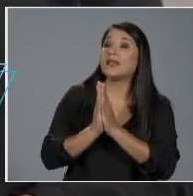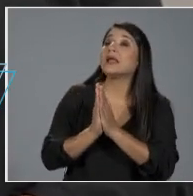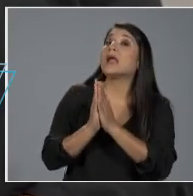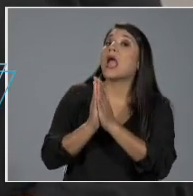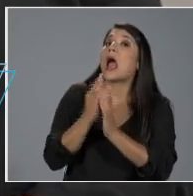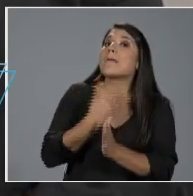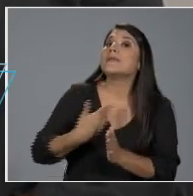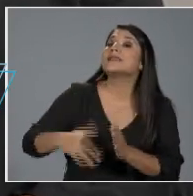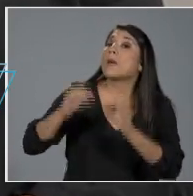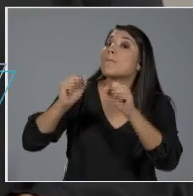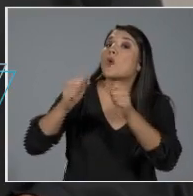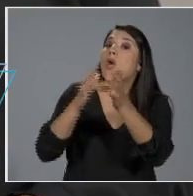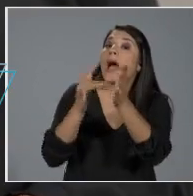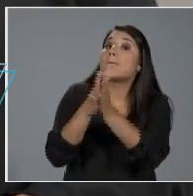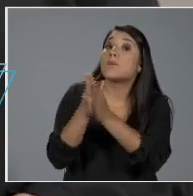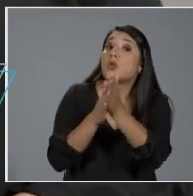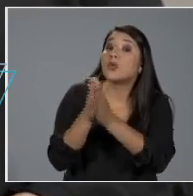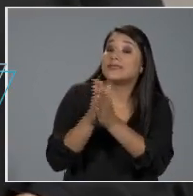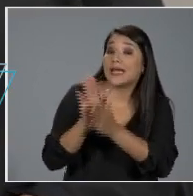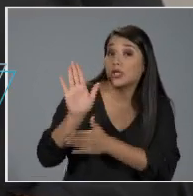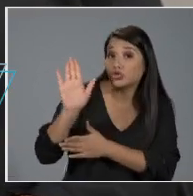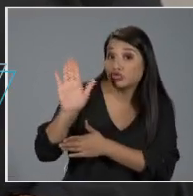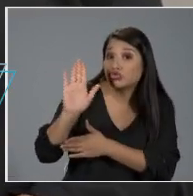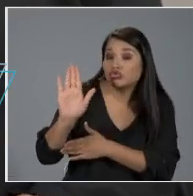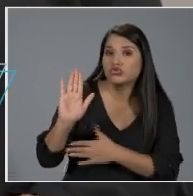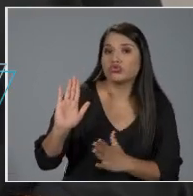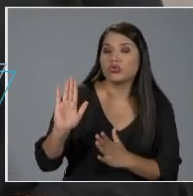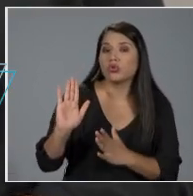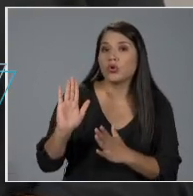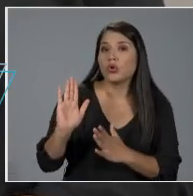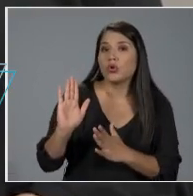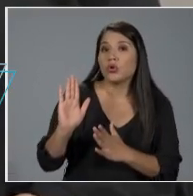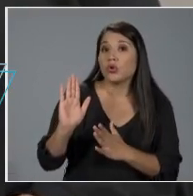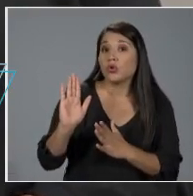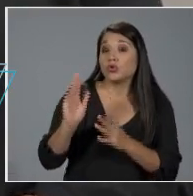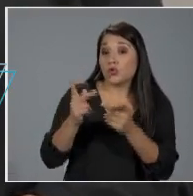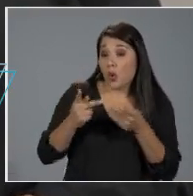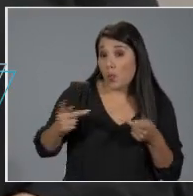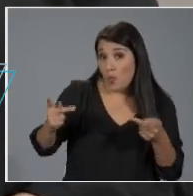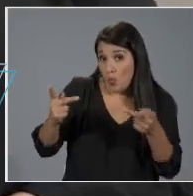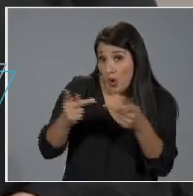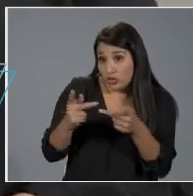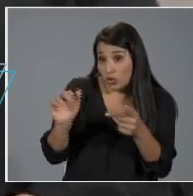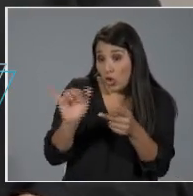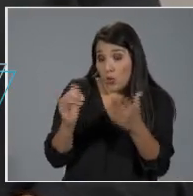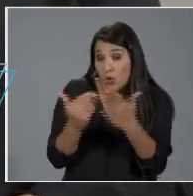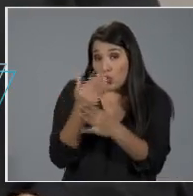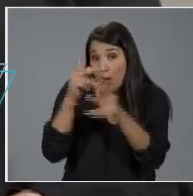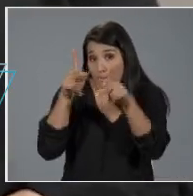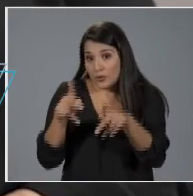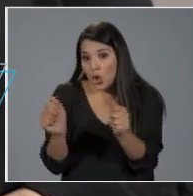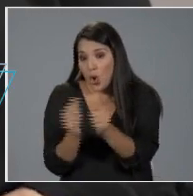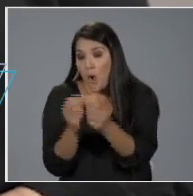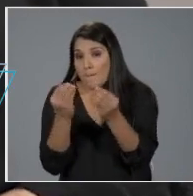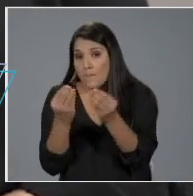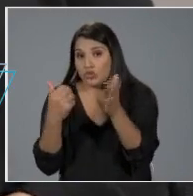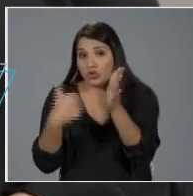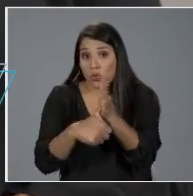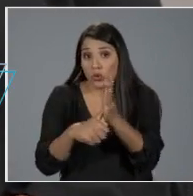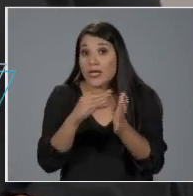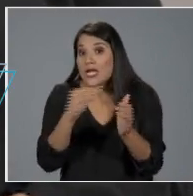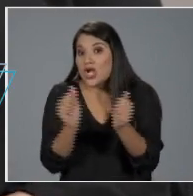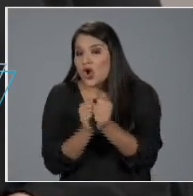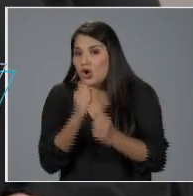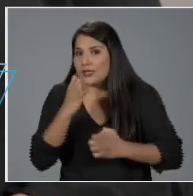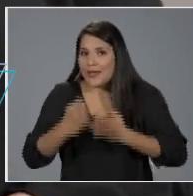presidente aprovechar, digamos, su caudal, su legitimidad con recién entrado, con la cantidad de votos que llega y con la euforia